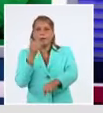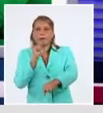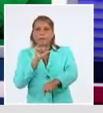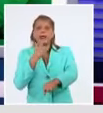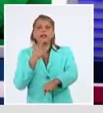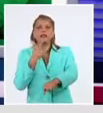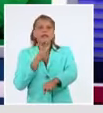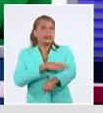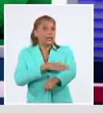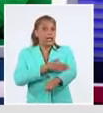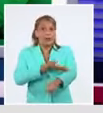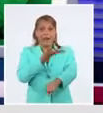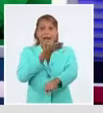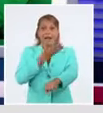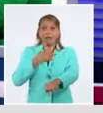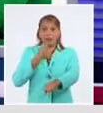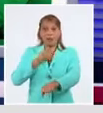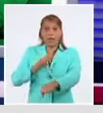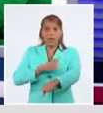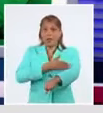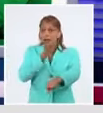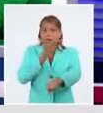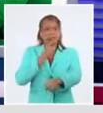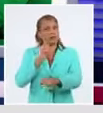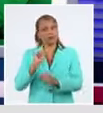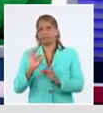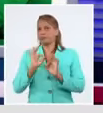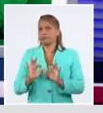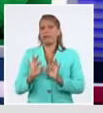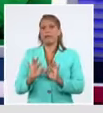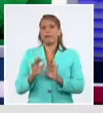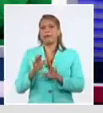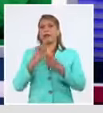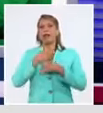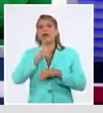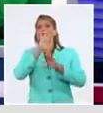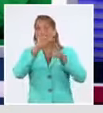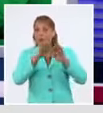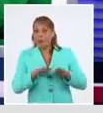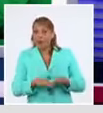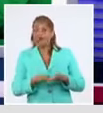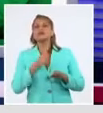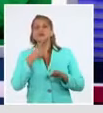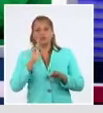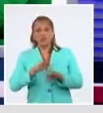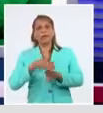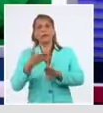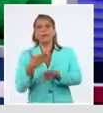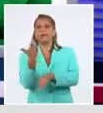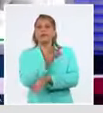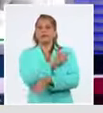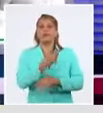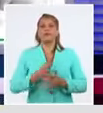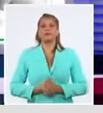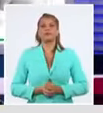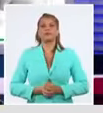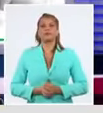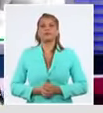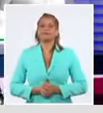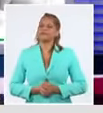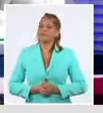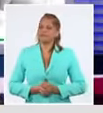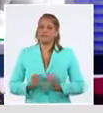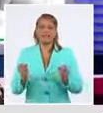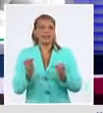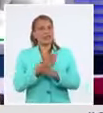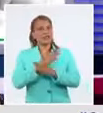la vacunación, también sucede parecido a lo que estamos explicando. Bueno, aclaraciones